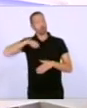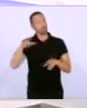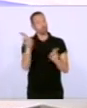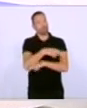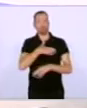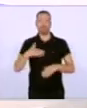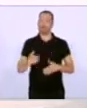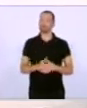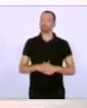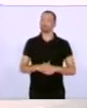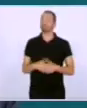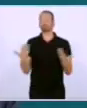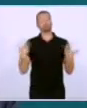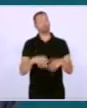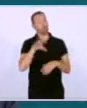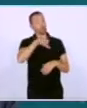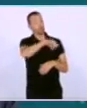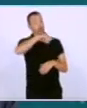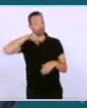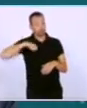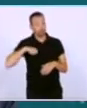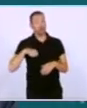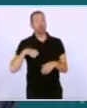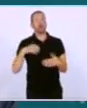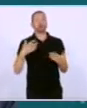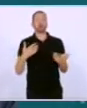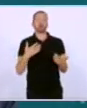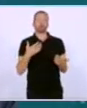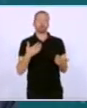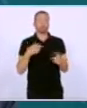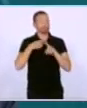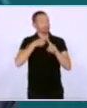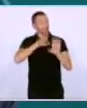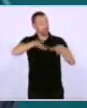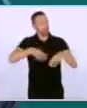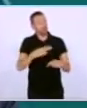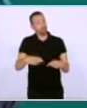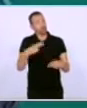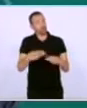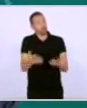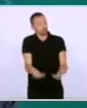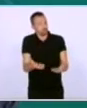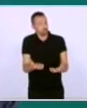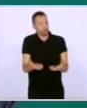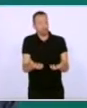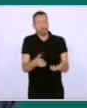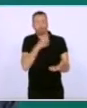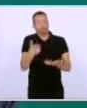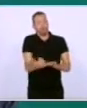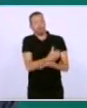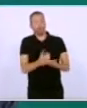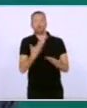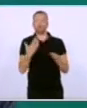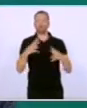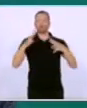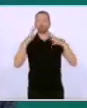bueno las comunidades autónomas para quienes sirven es para los políticos porque se replican las estructuras del